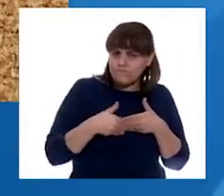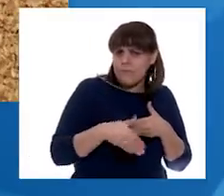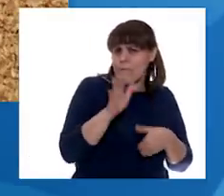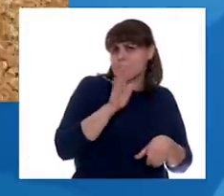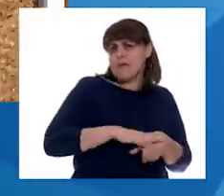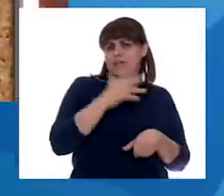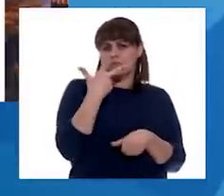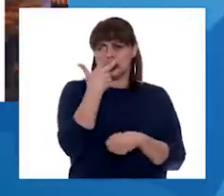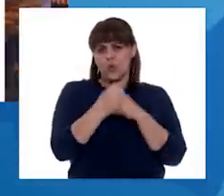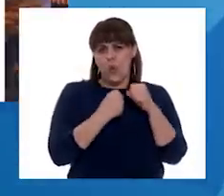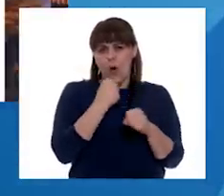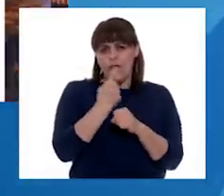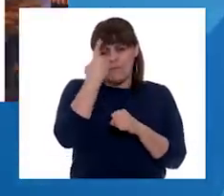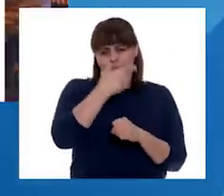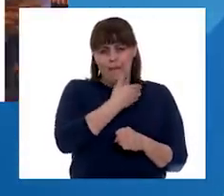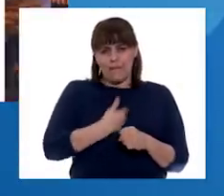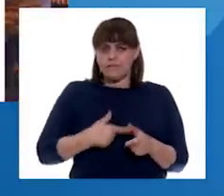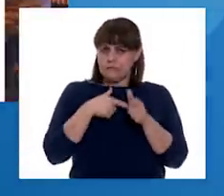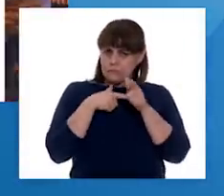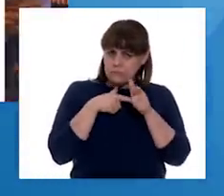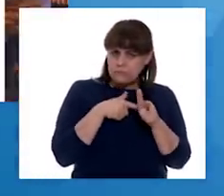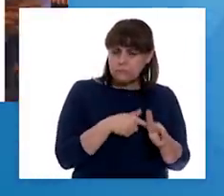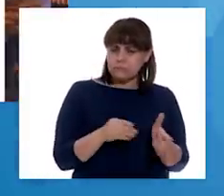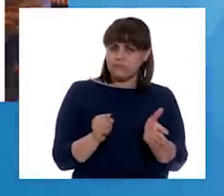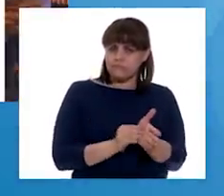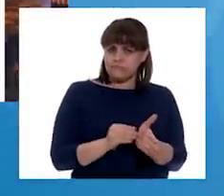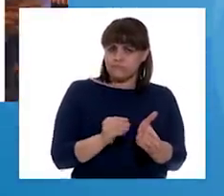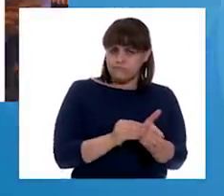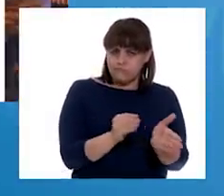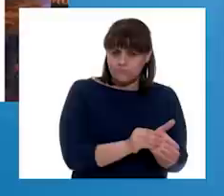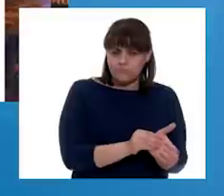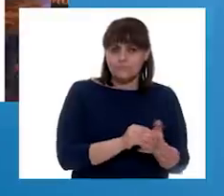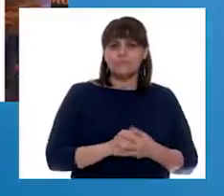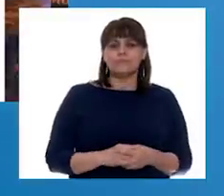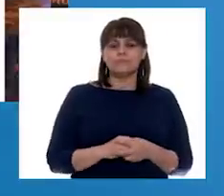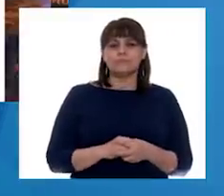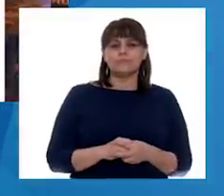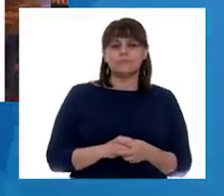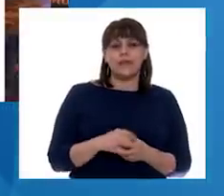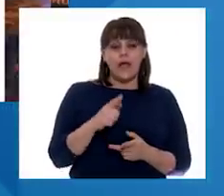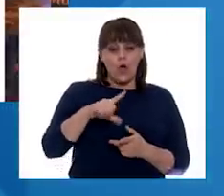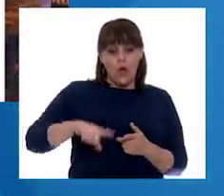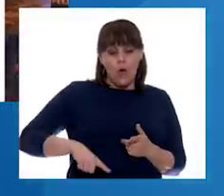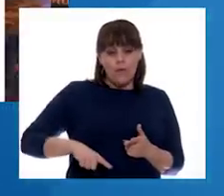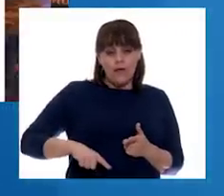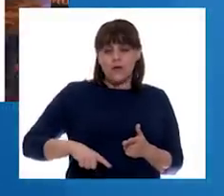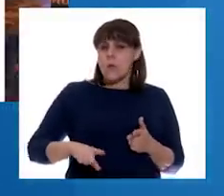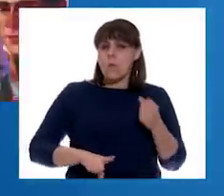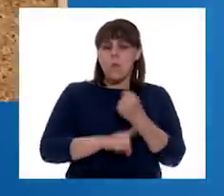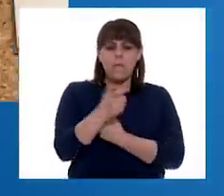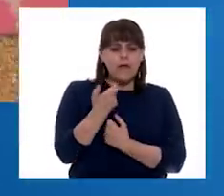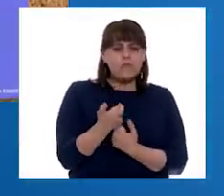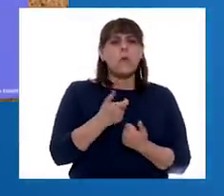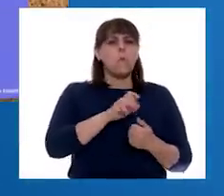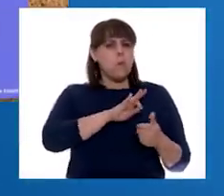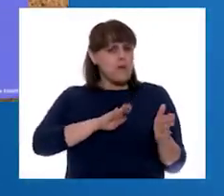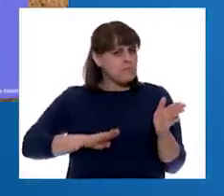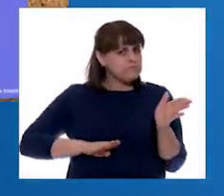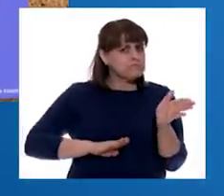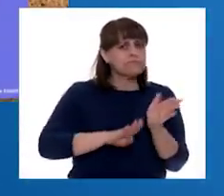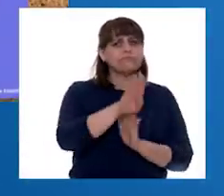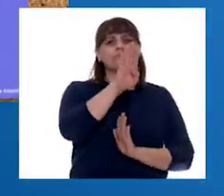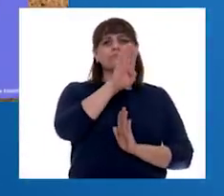presidente. A pesar de las mejores intenciones, en este gobierno predominó el estancamiento económico, las luchas civiles y 10